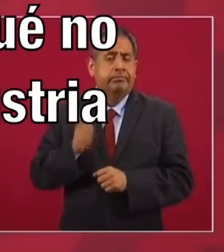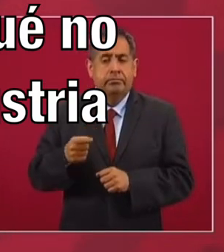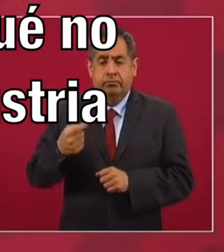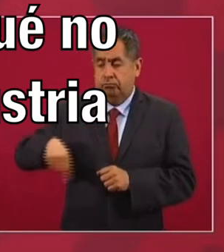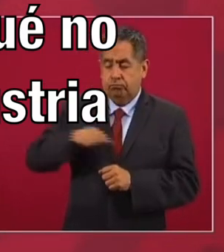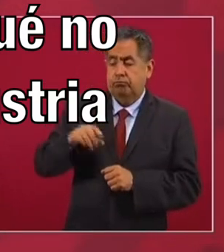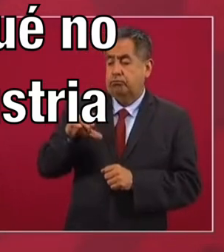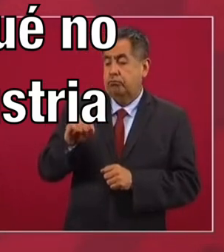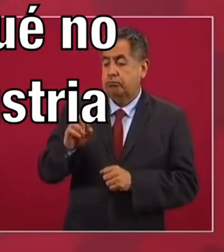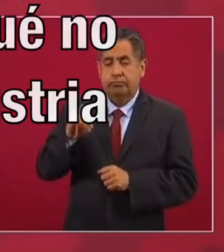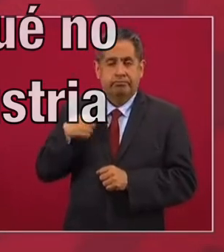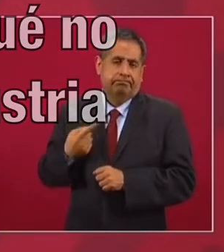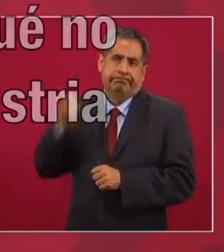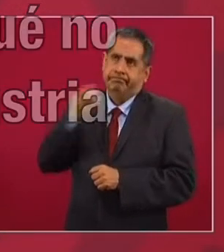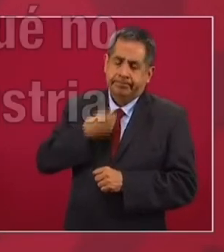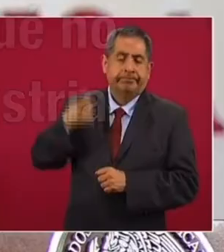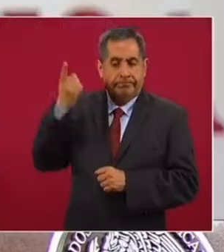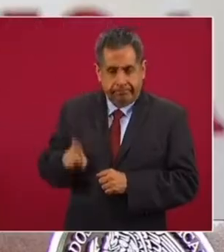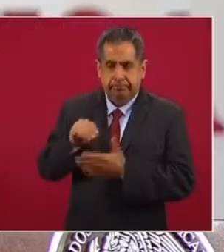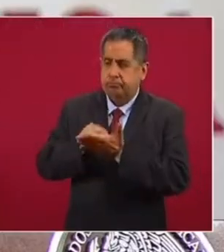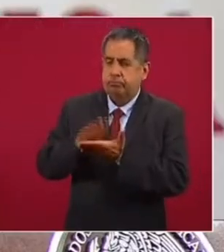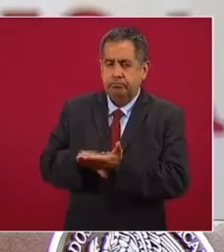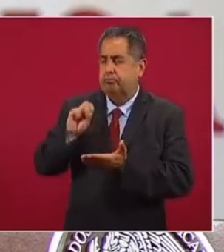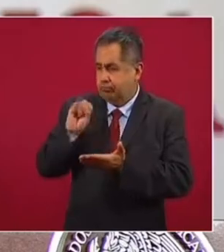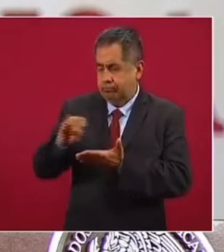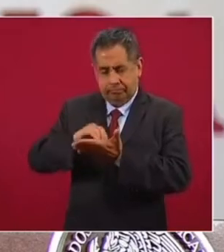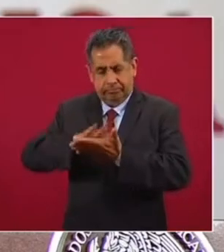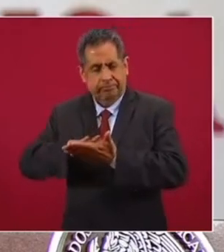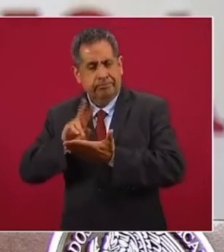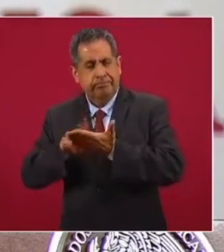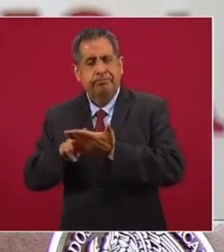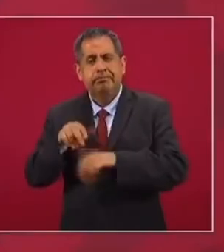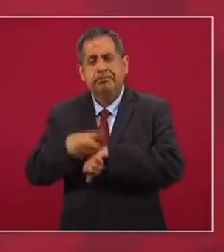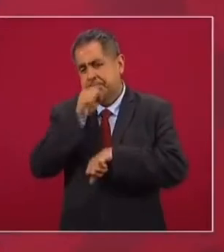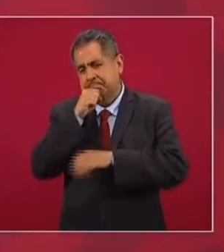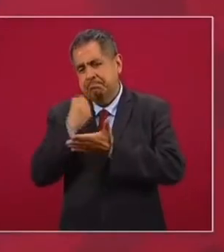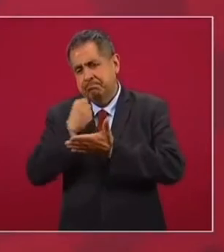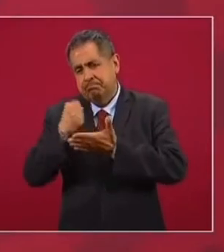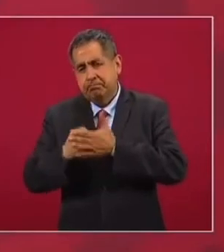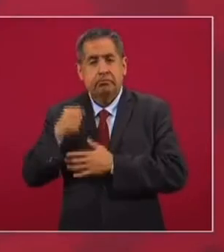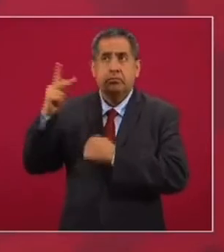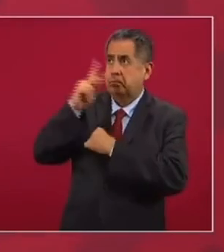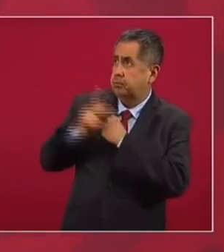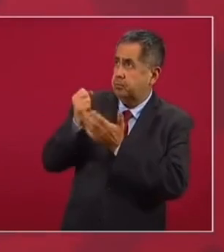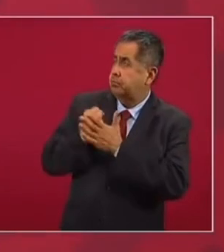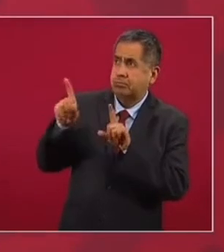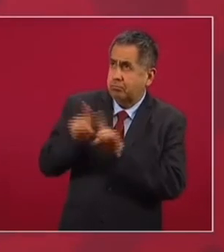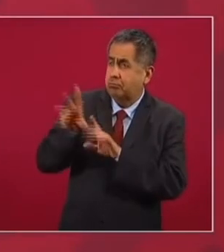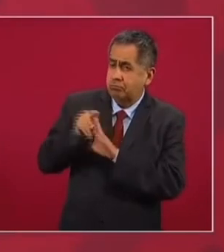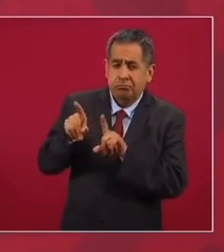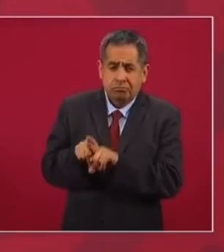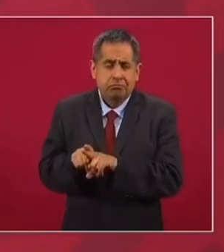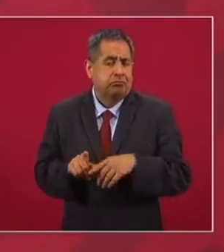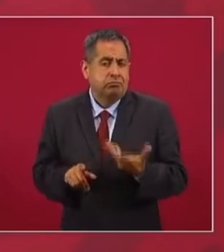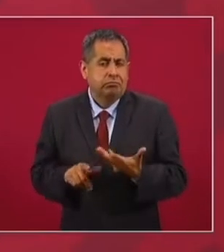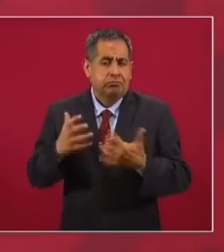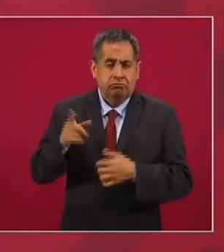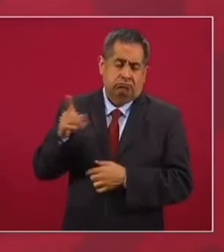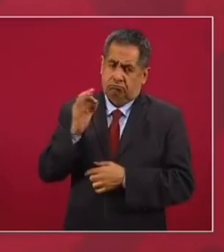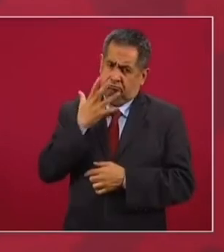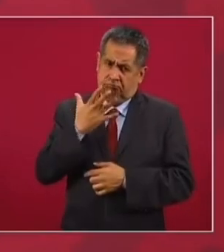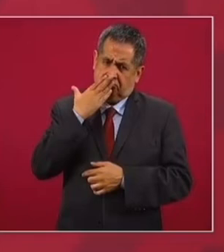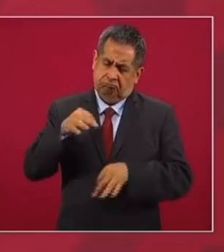un acuerdo especial con un decreto para validar los registros que esas farmacéuticas ya tienen en sus países, porque estamos hablando de empresas